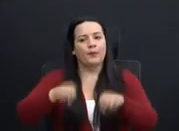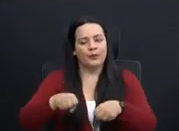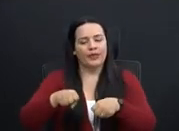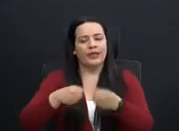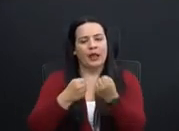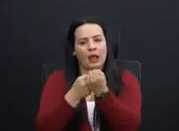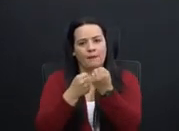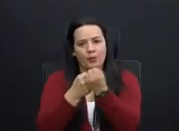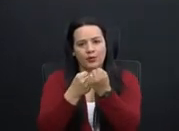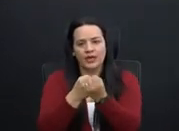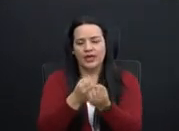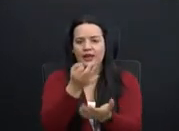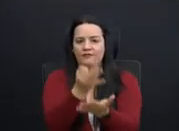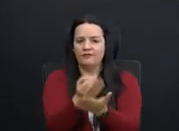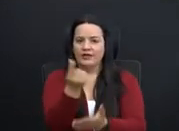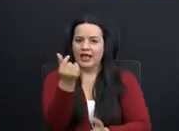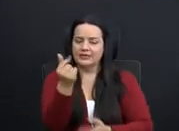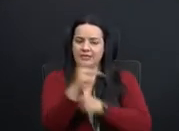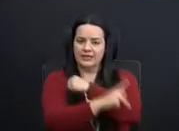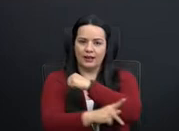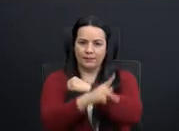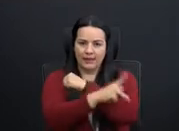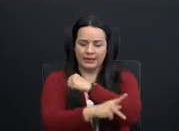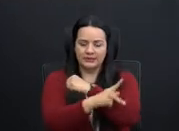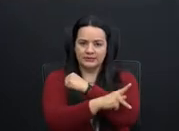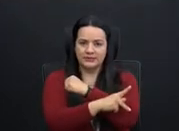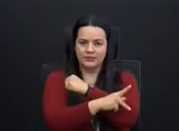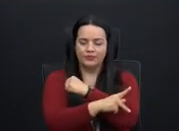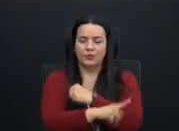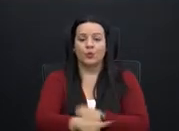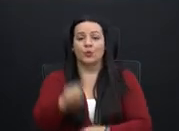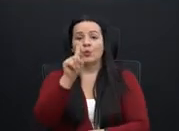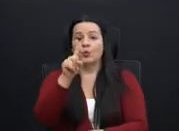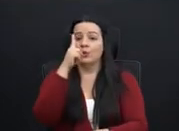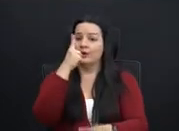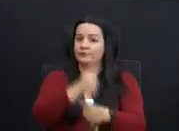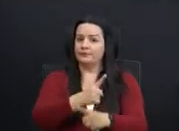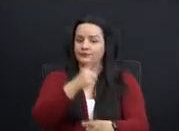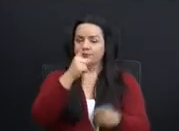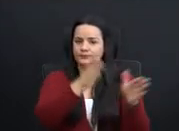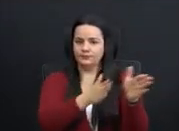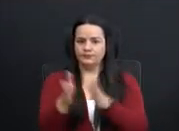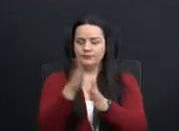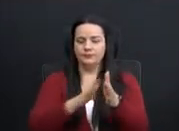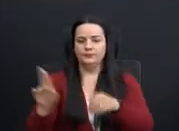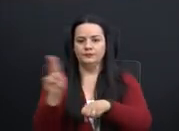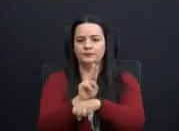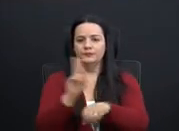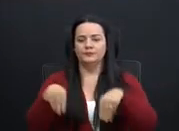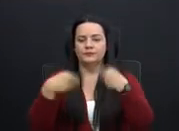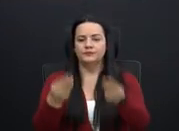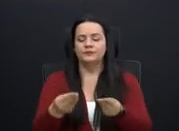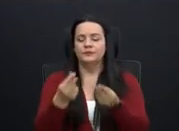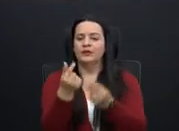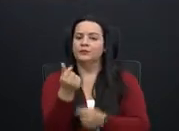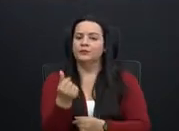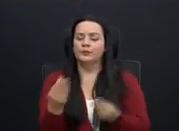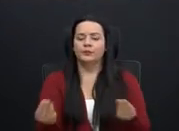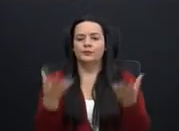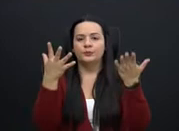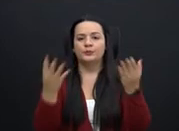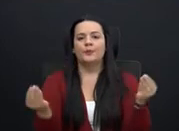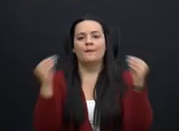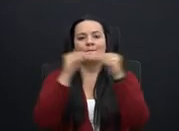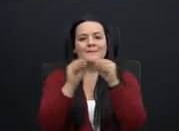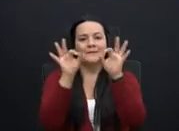las finanzas del país. Una correcta planificación del uso que se le da a los recursos públicos es